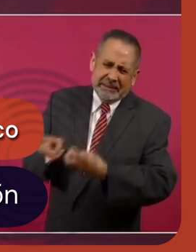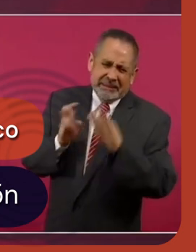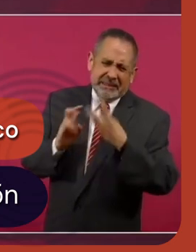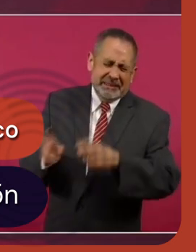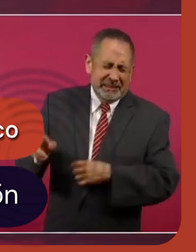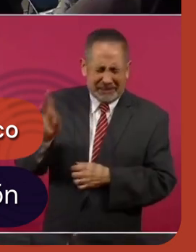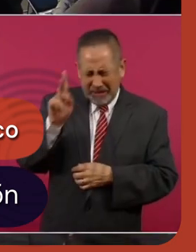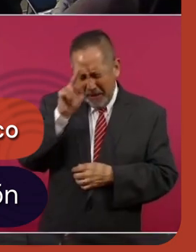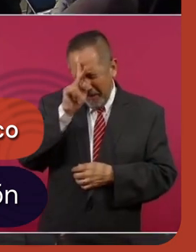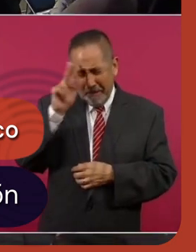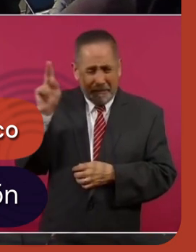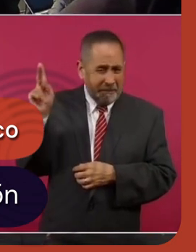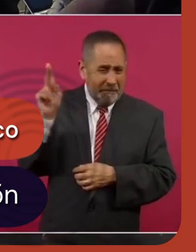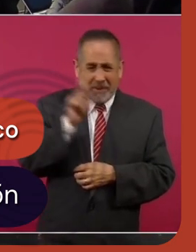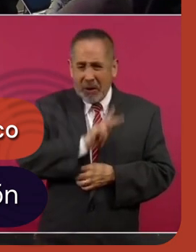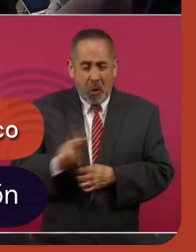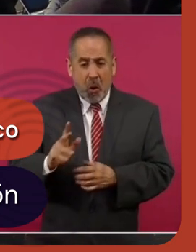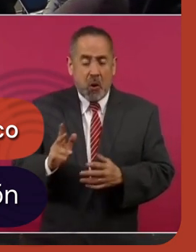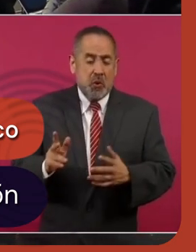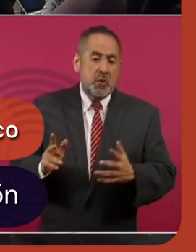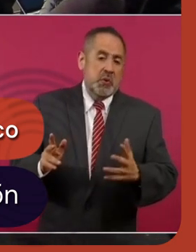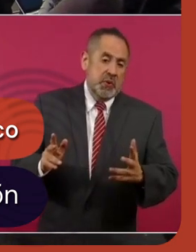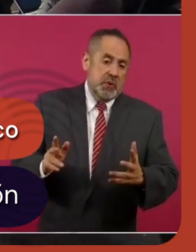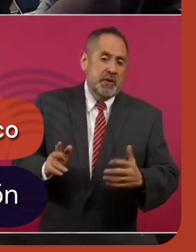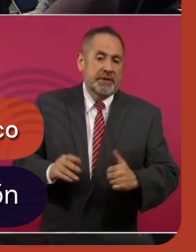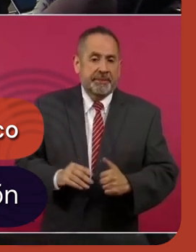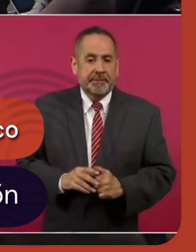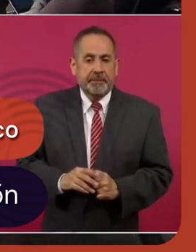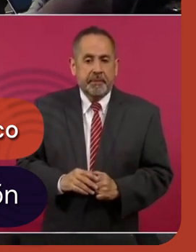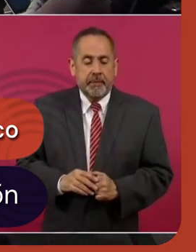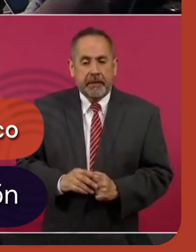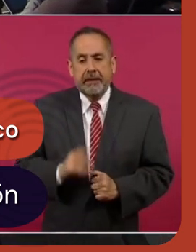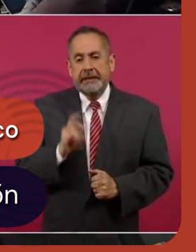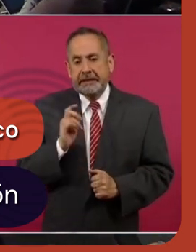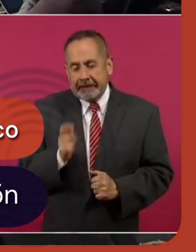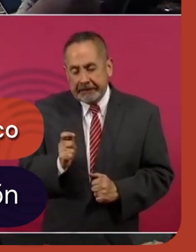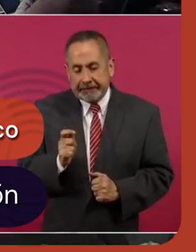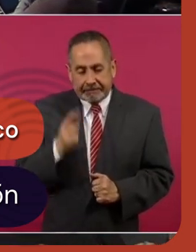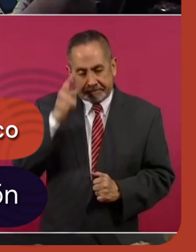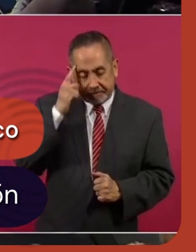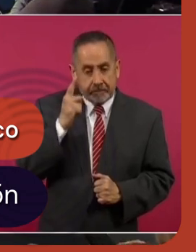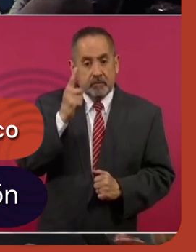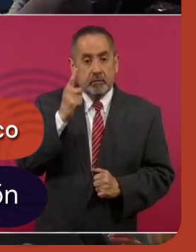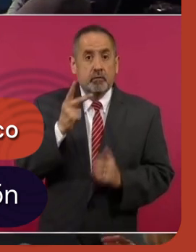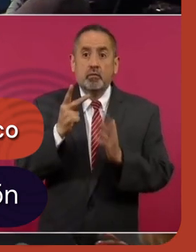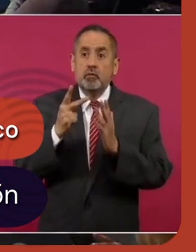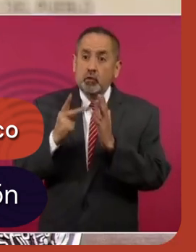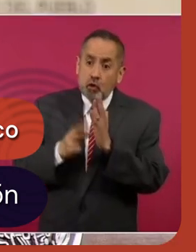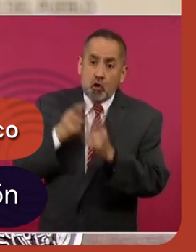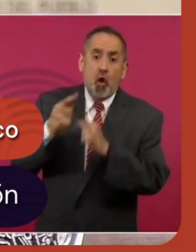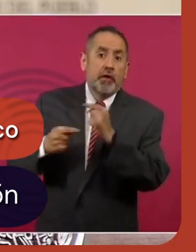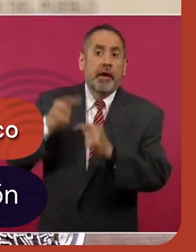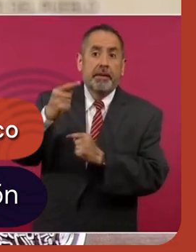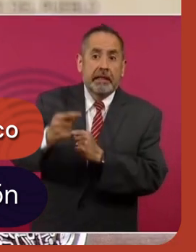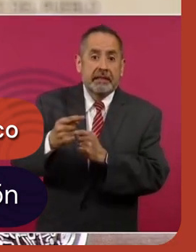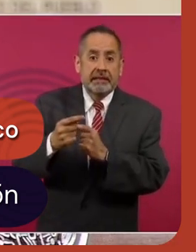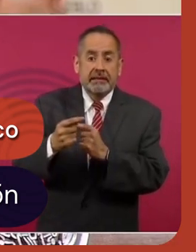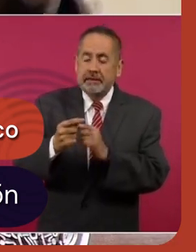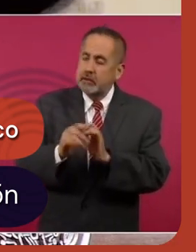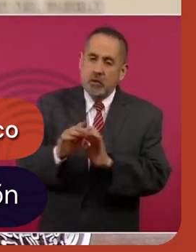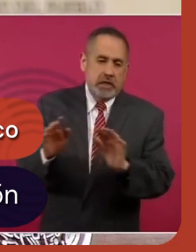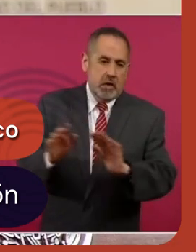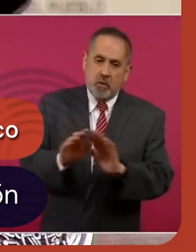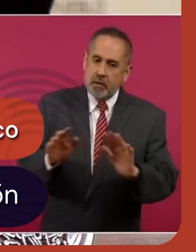neoliberalismo. Entonces, lo que importa es que ya no se repitan estos casos.